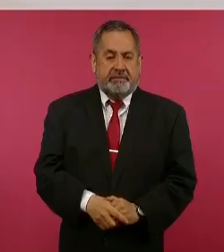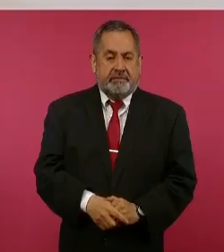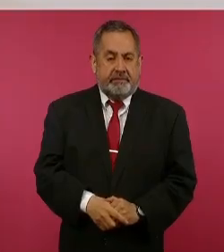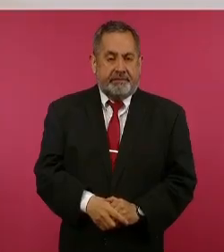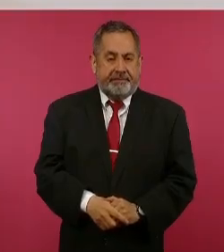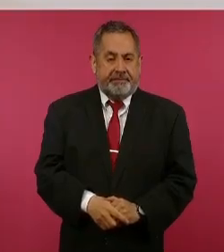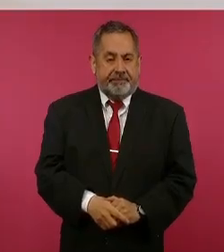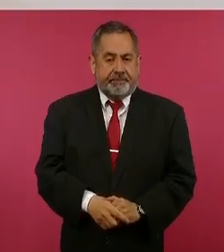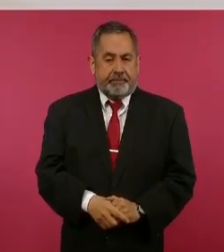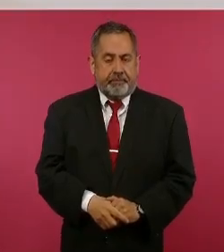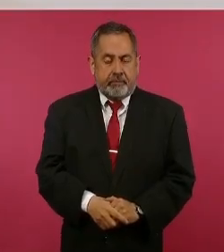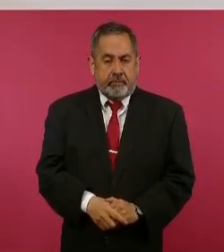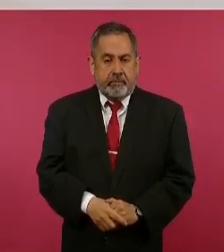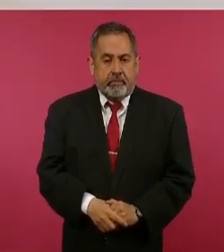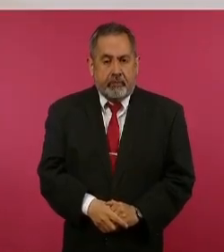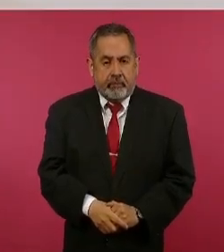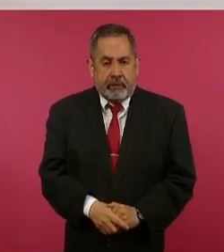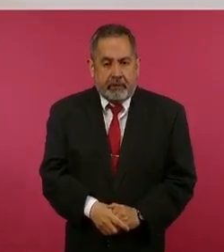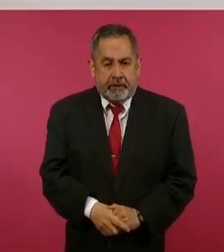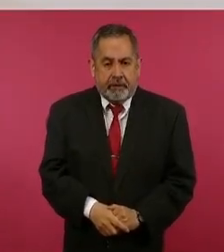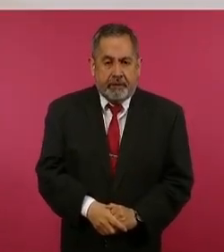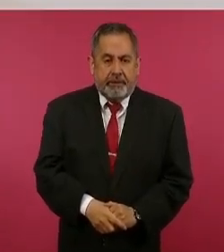nada más que ya